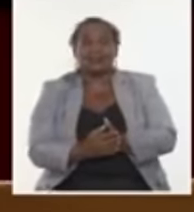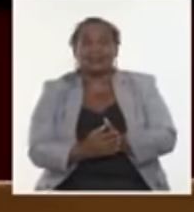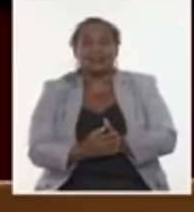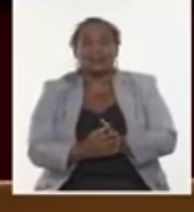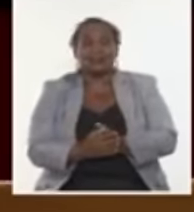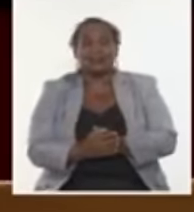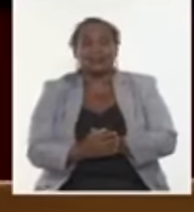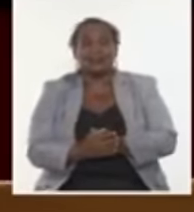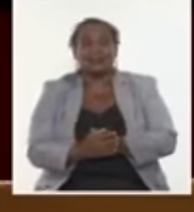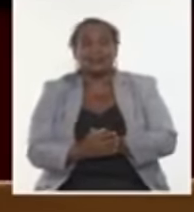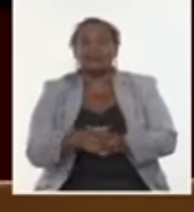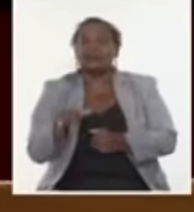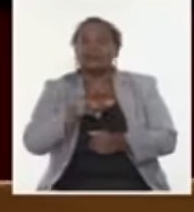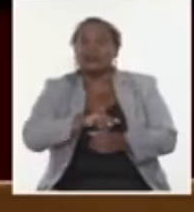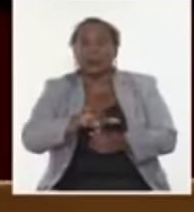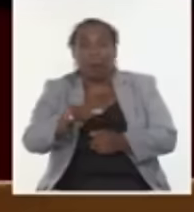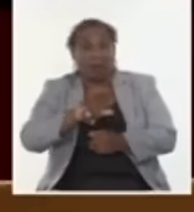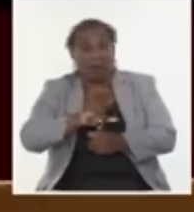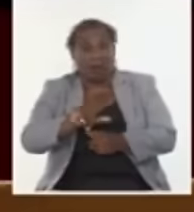Pero también